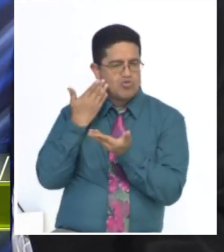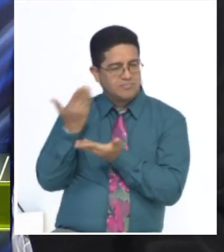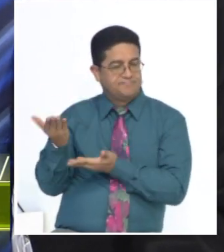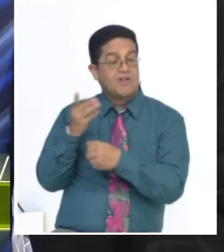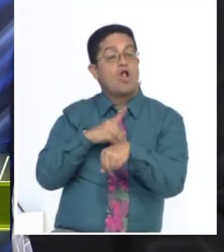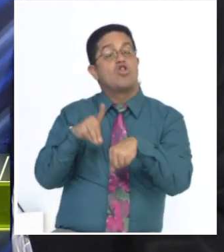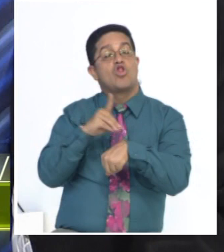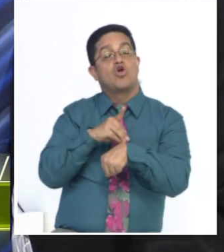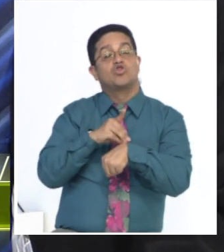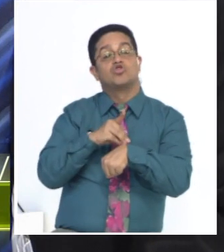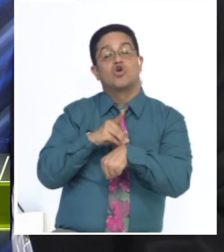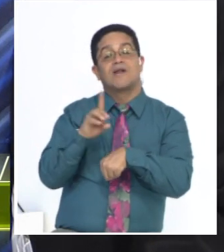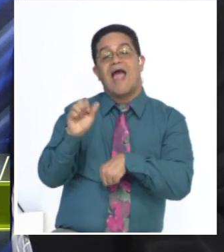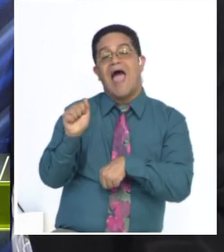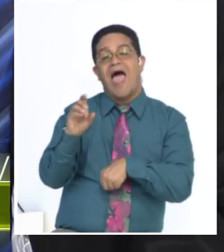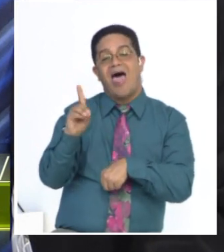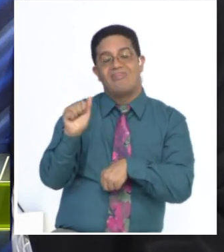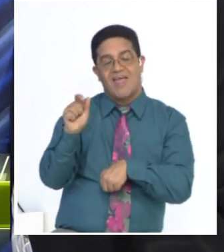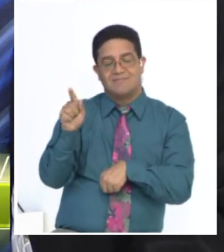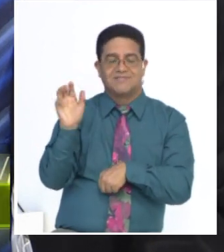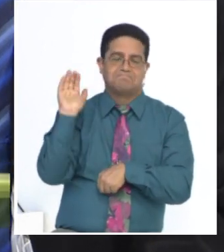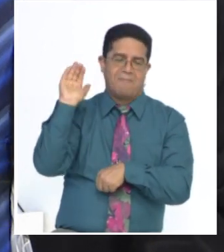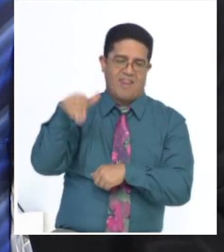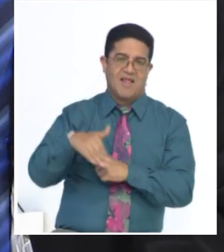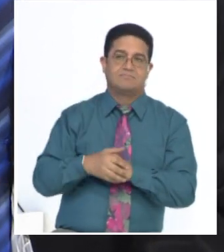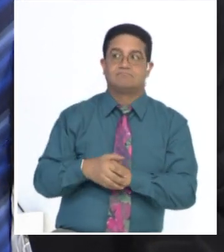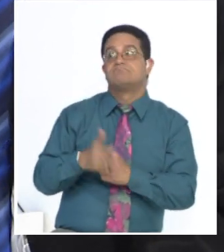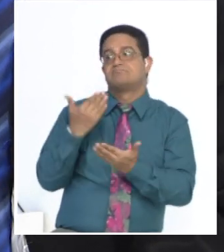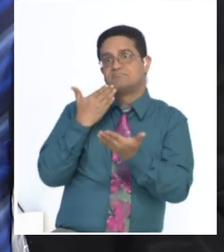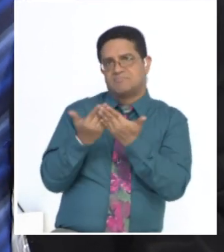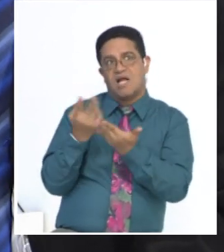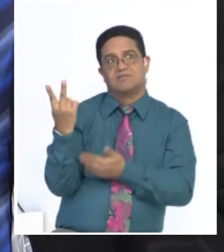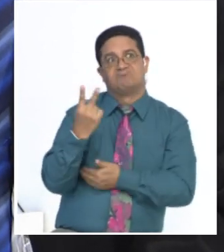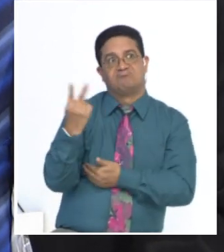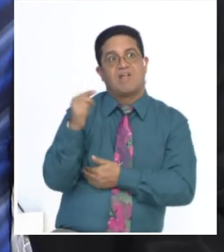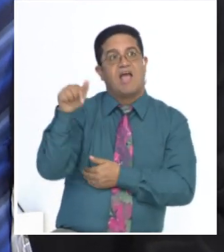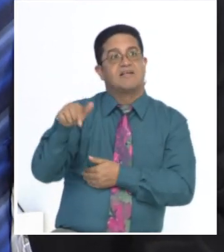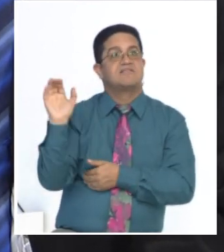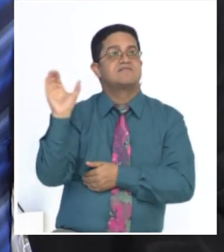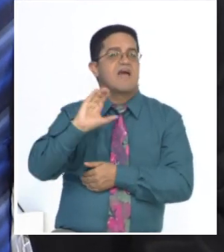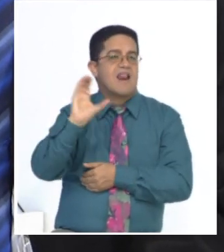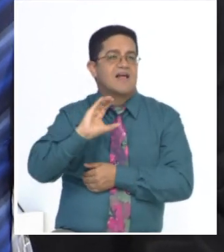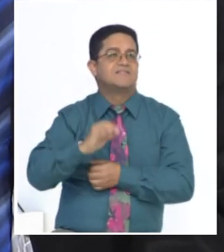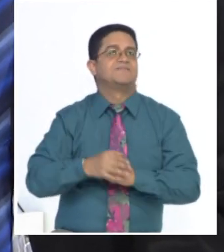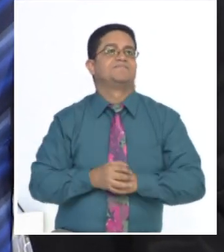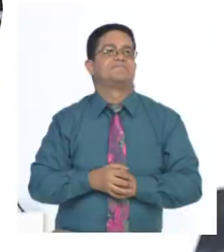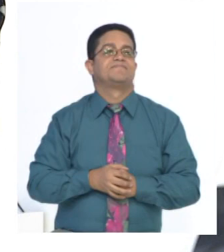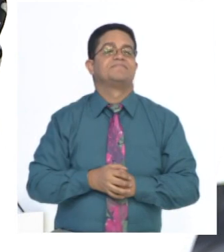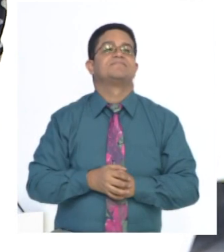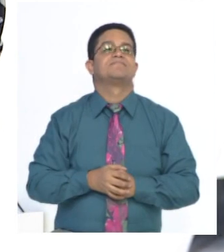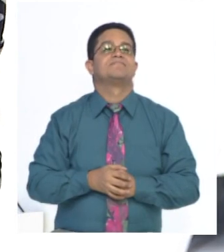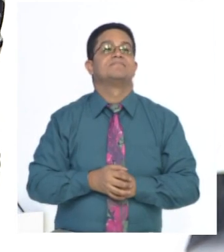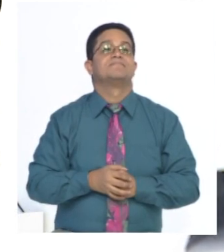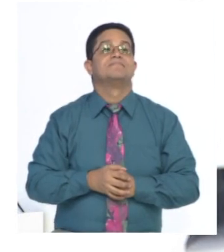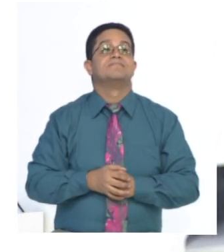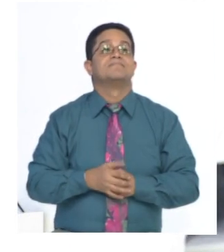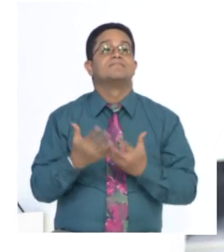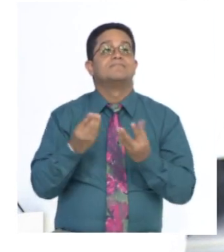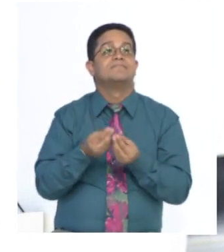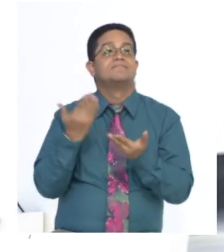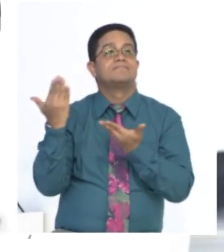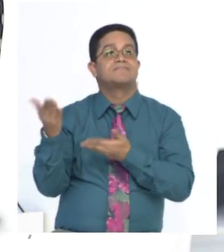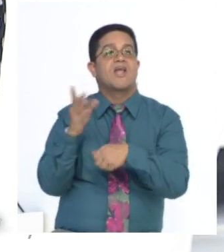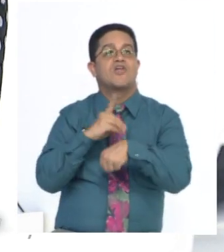con otros excelentes cirujanos en Maracay. Gracias por acompañarnos ambos acá, tanto en Caracas como en el estudio. Gracias. Estuvimos conversando con